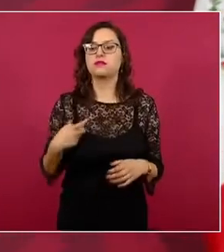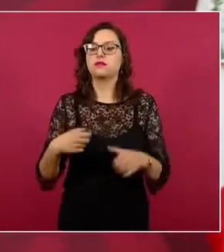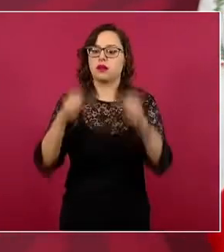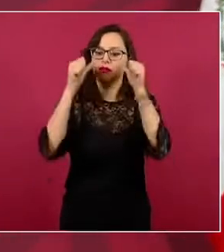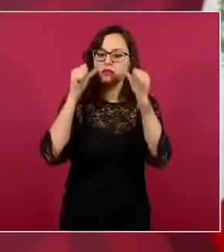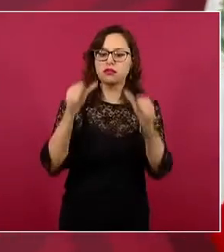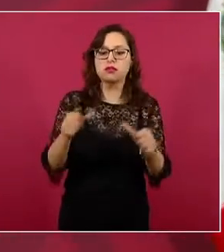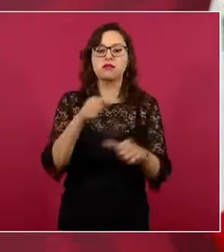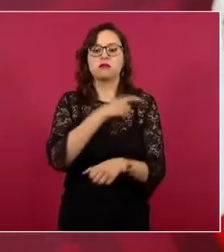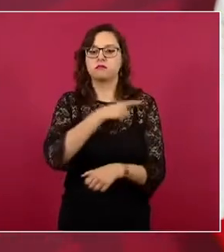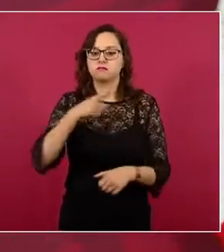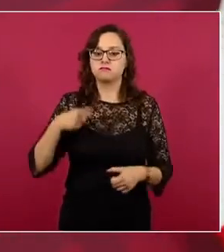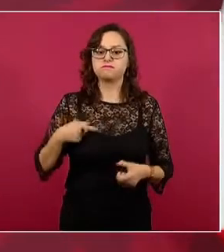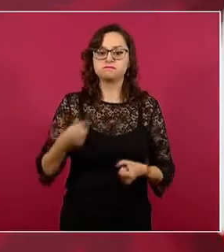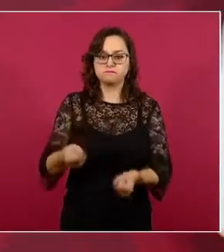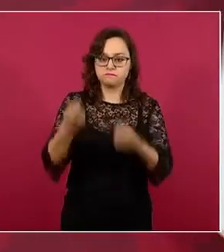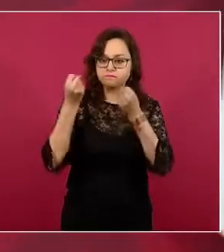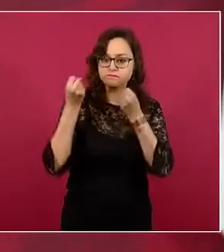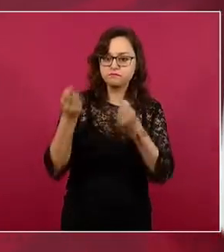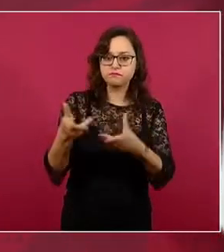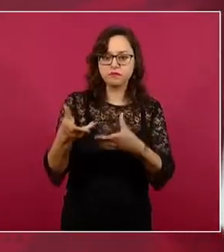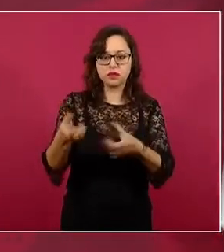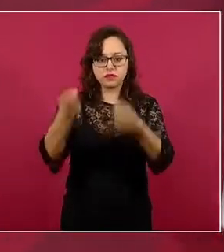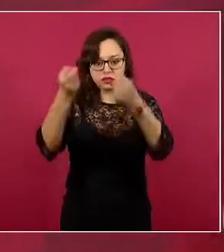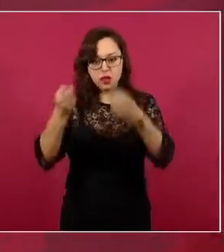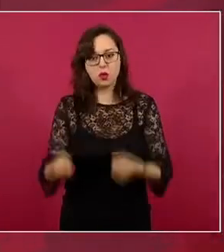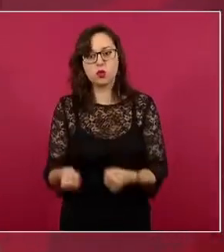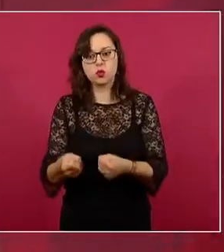Y por último, el